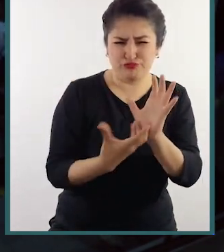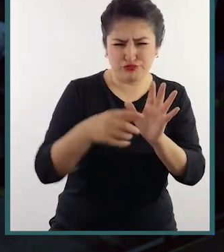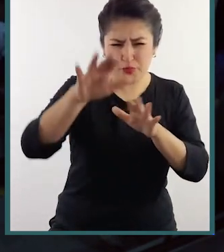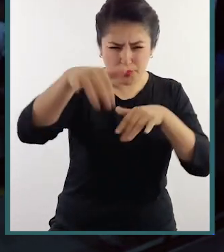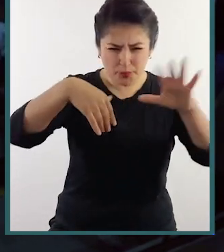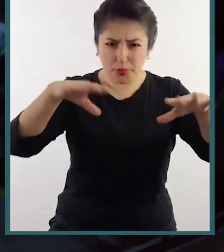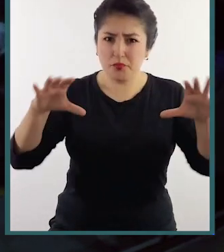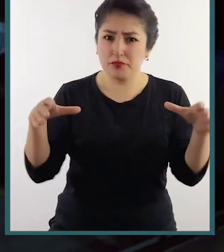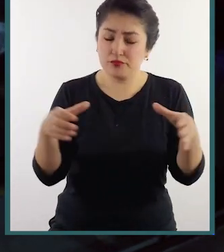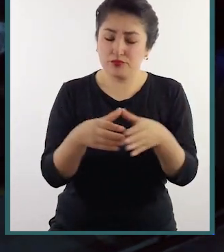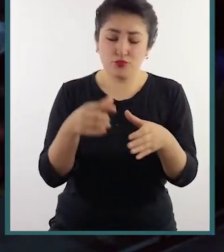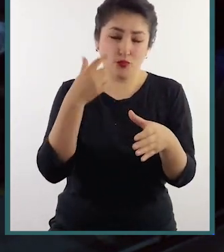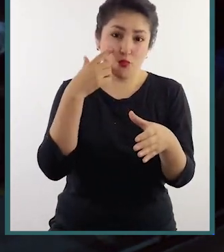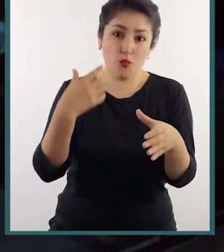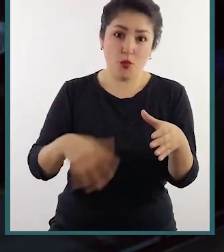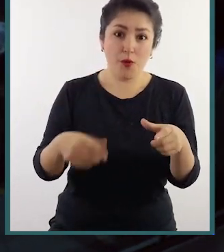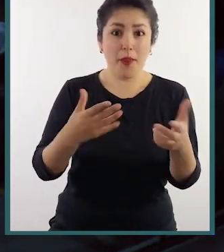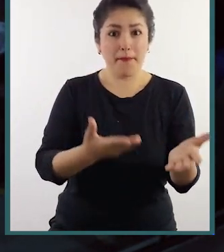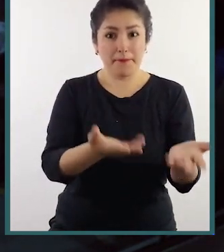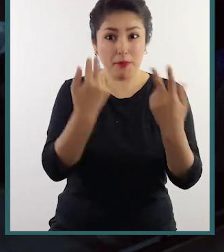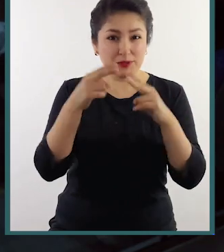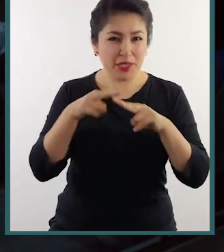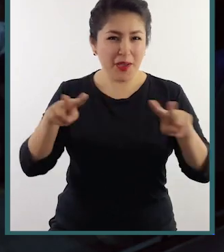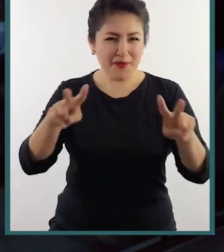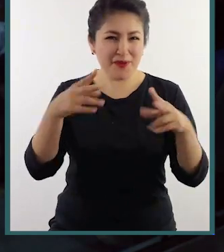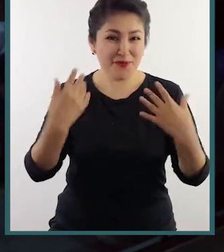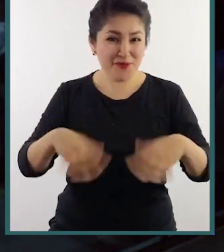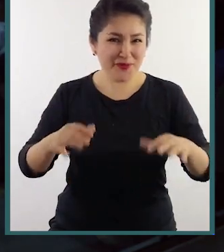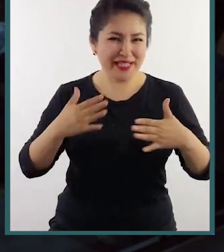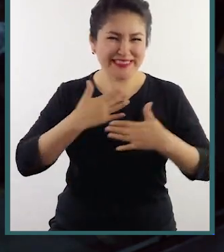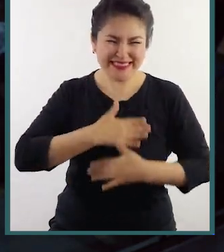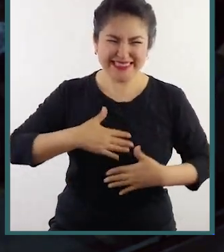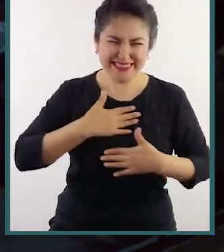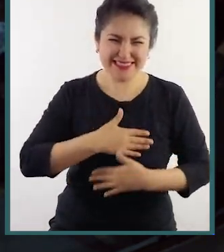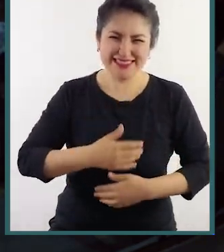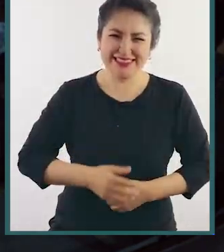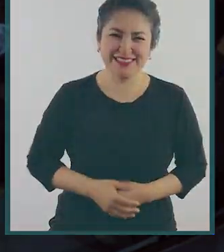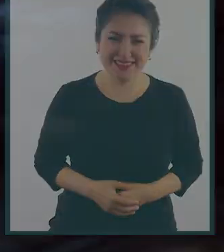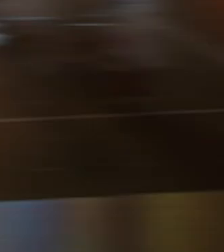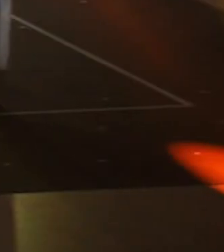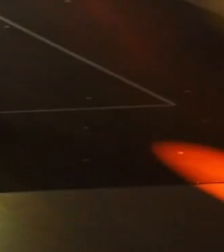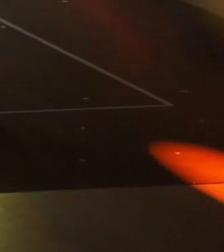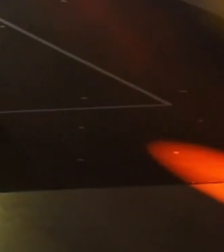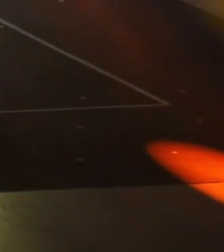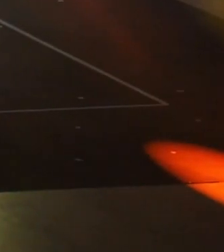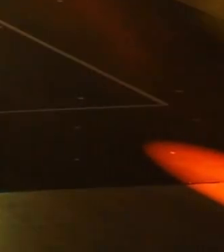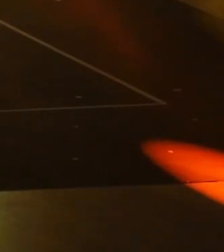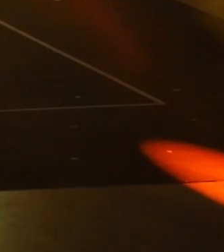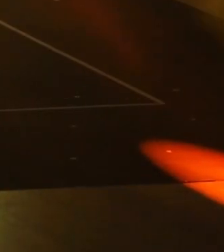pickleball mundial. Así que vamos a disfrutar de este evento.